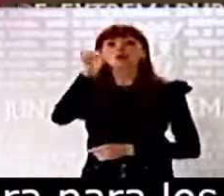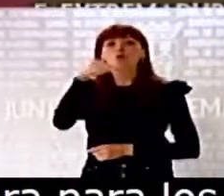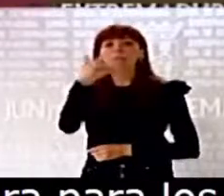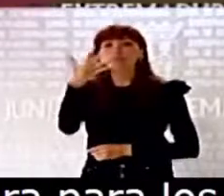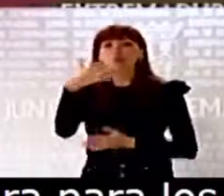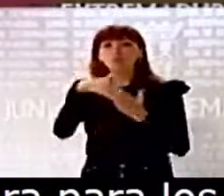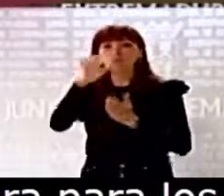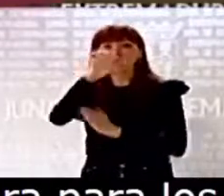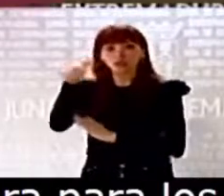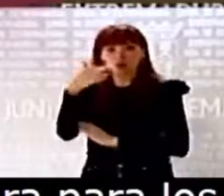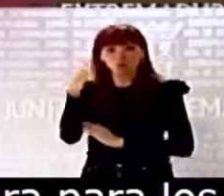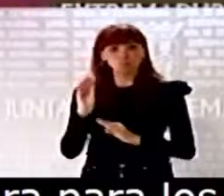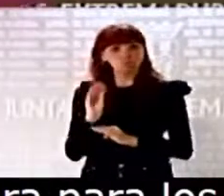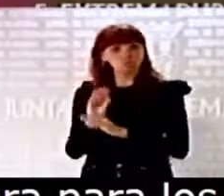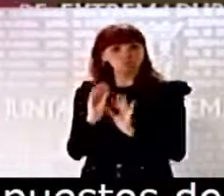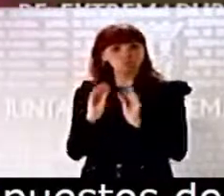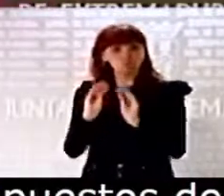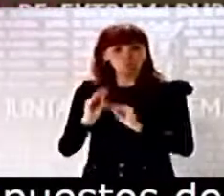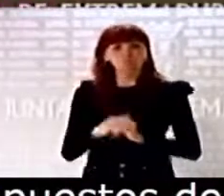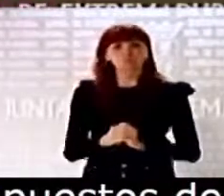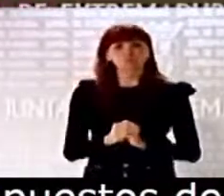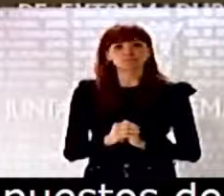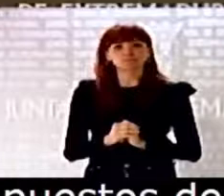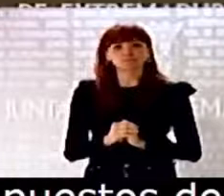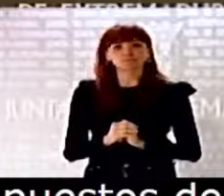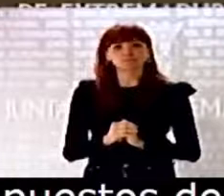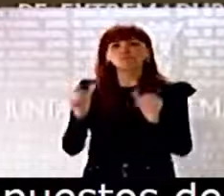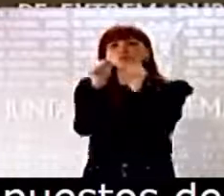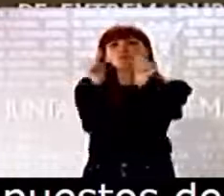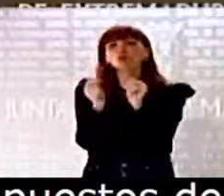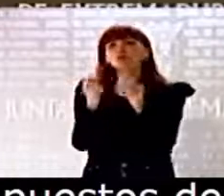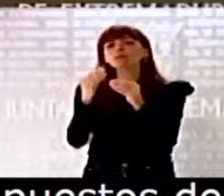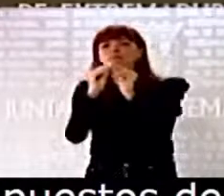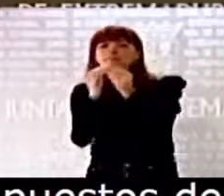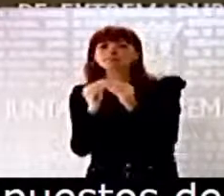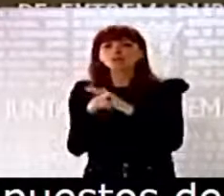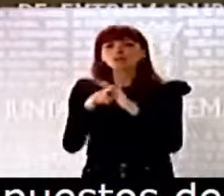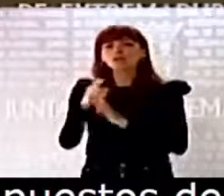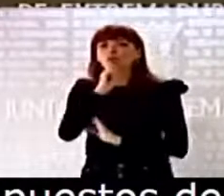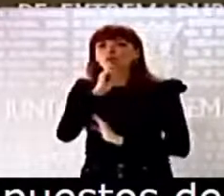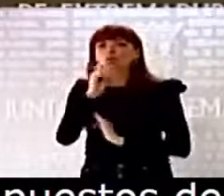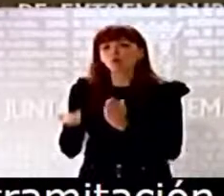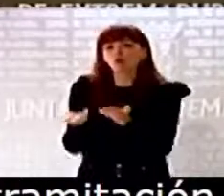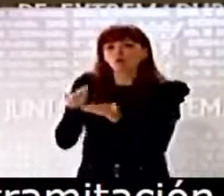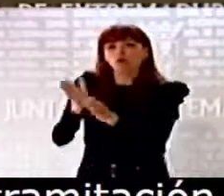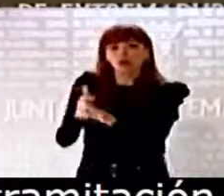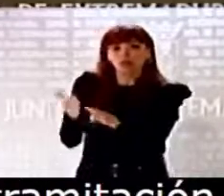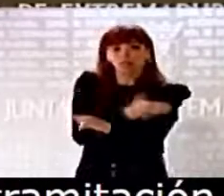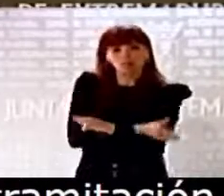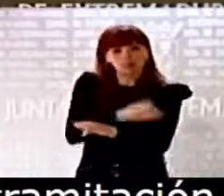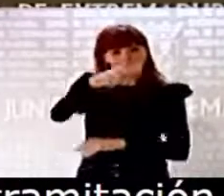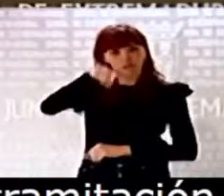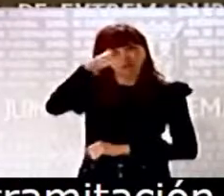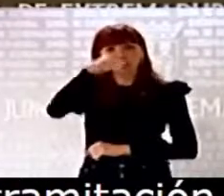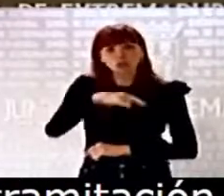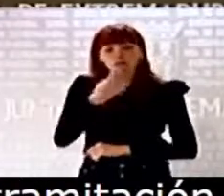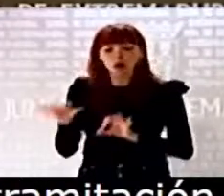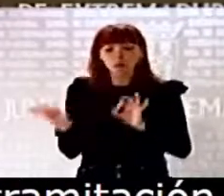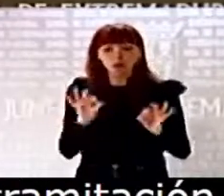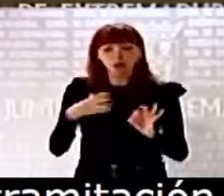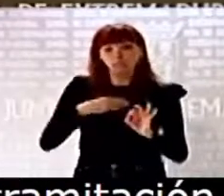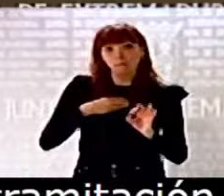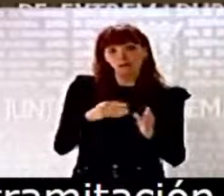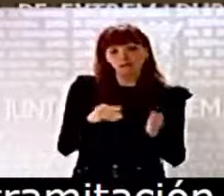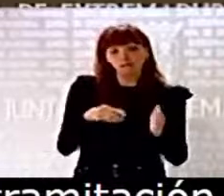euros, con la fórmula de la tramitación anticipada, que ya saben que esto es preparar antes los